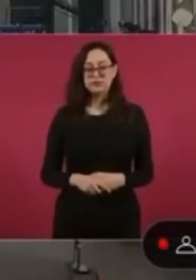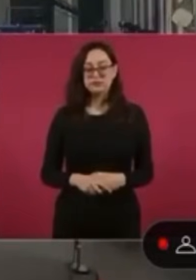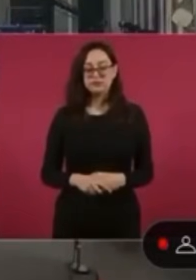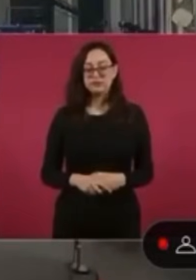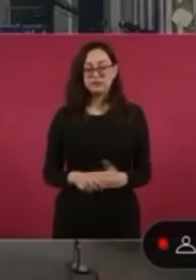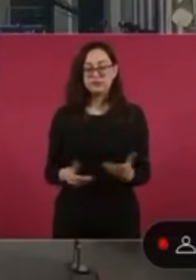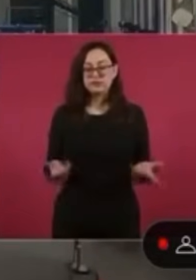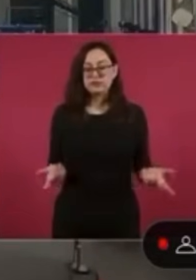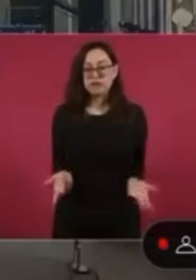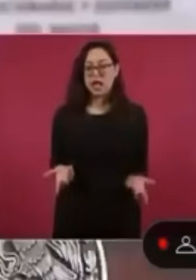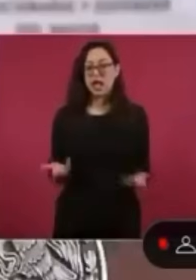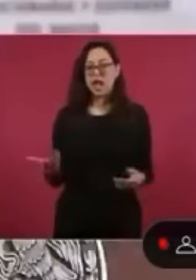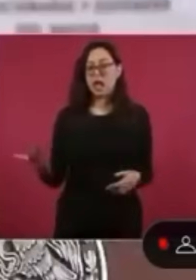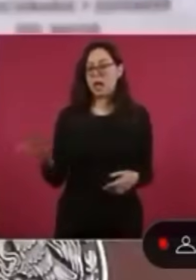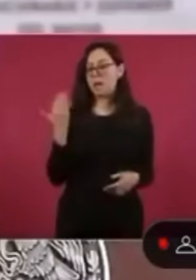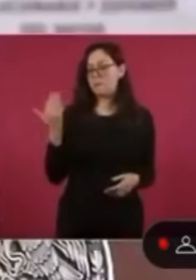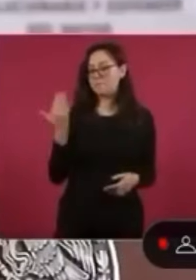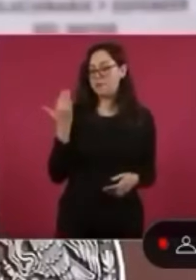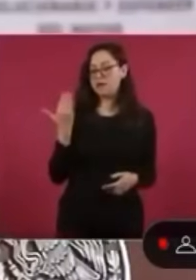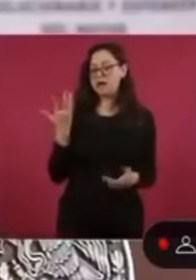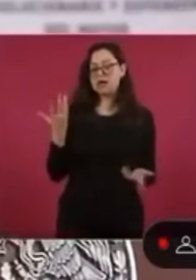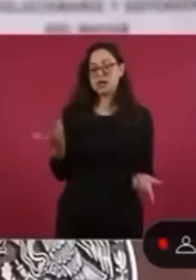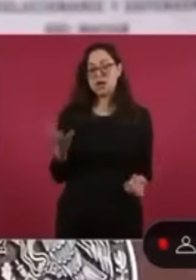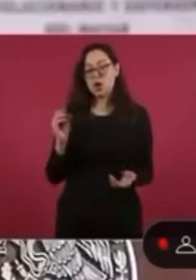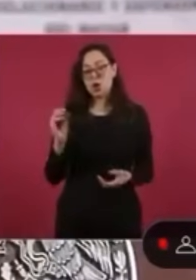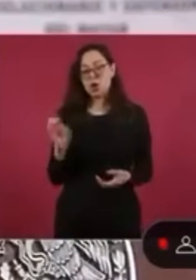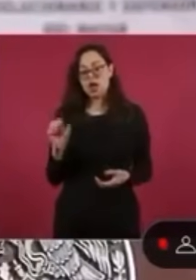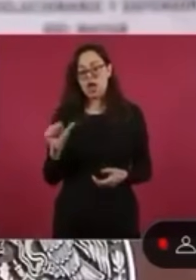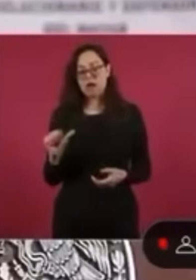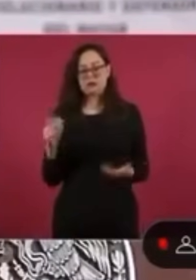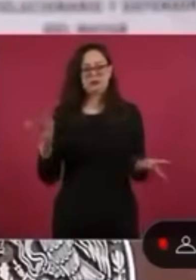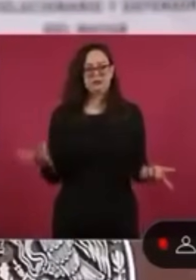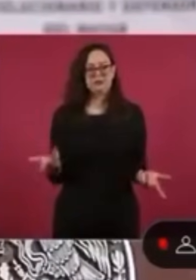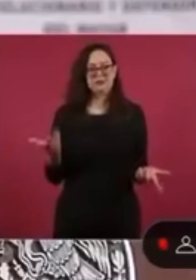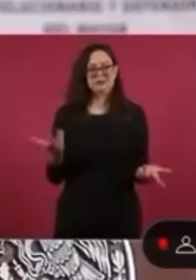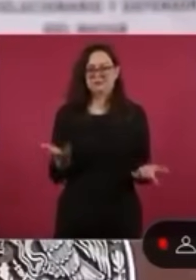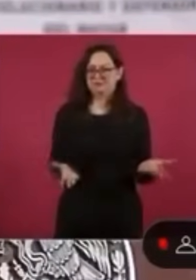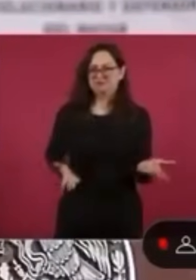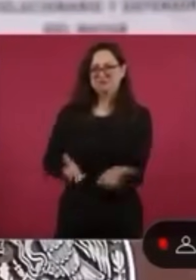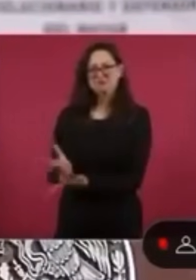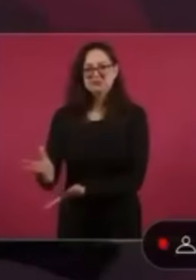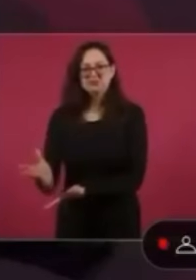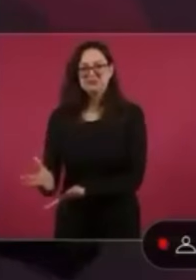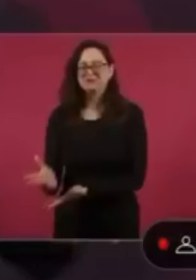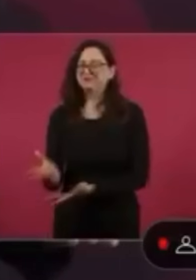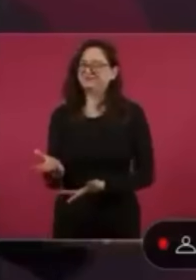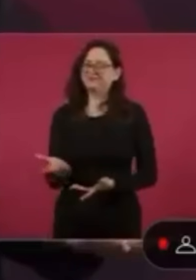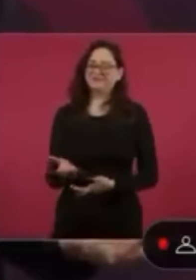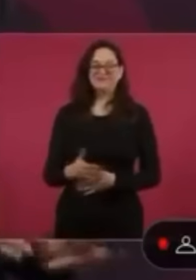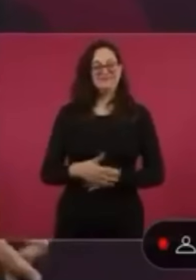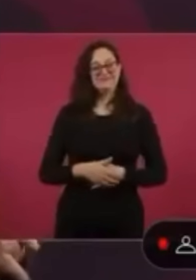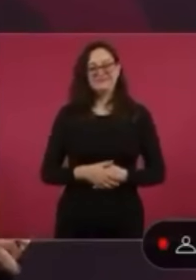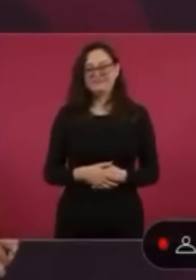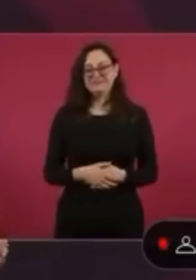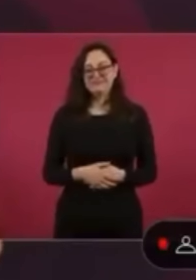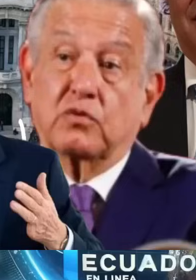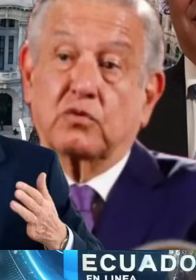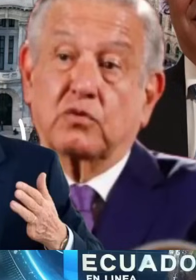secretario general de la OEA, que la elección fue el